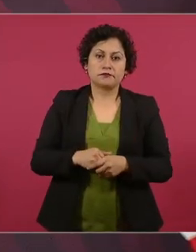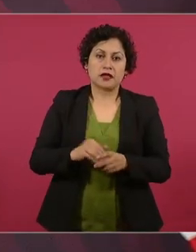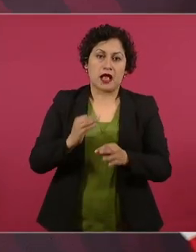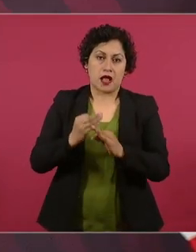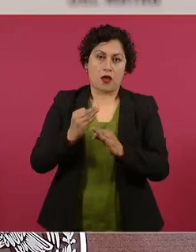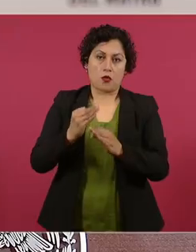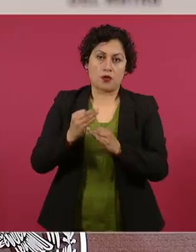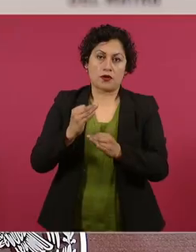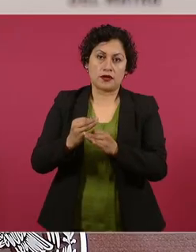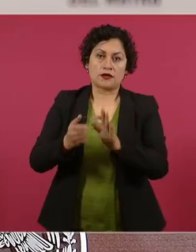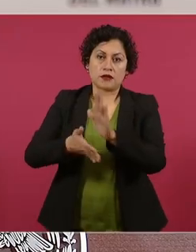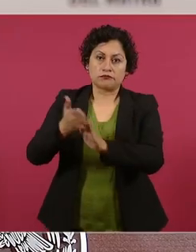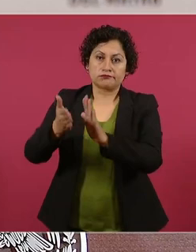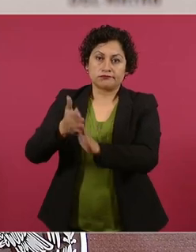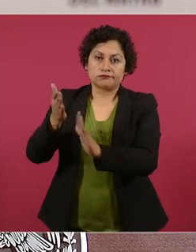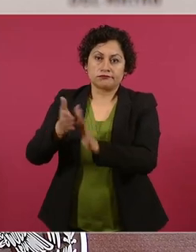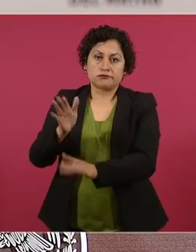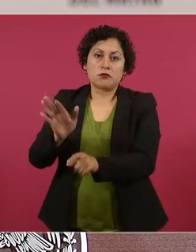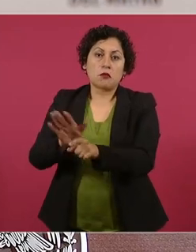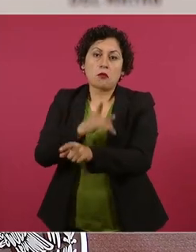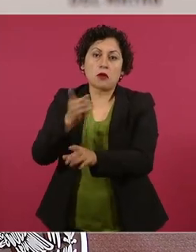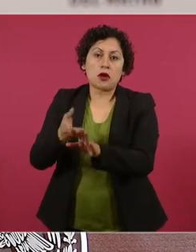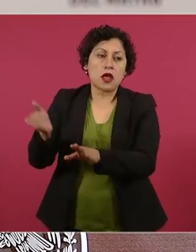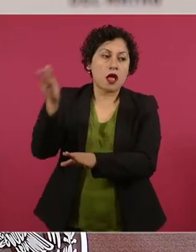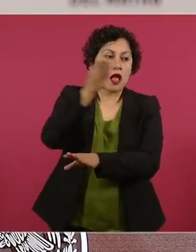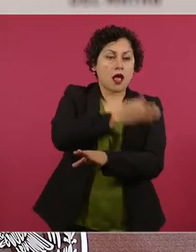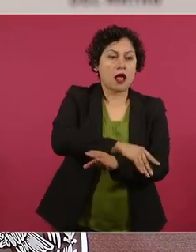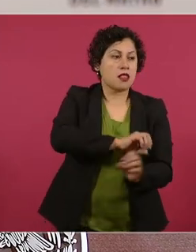pavimentando, estaban abandonadas.